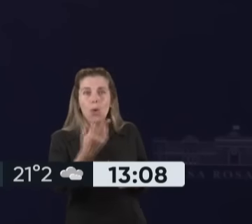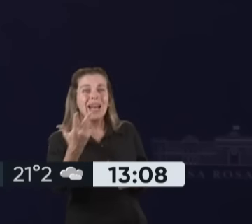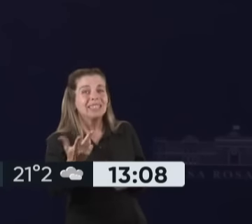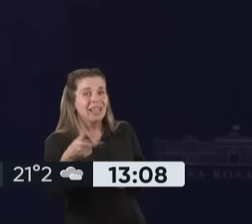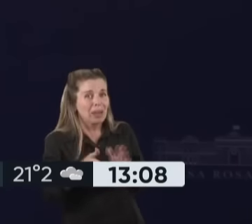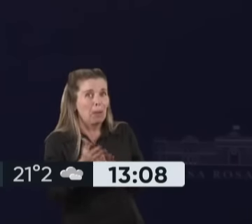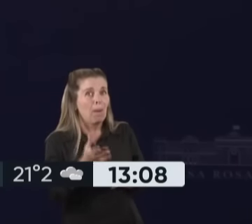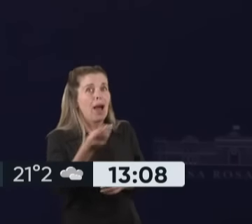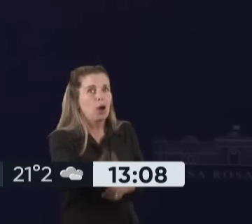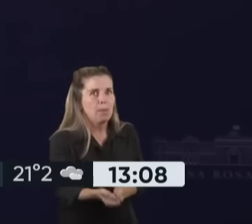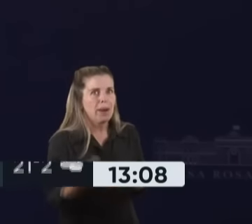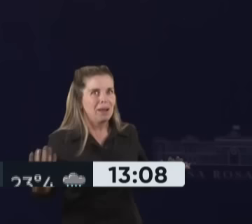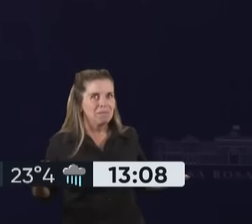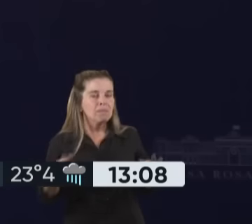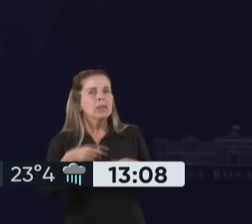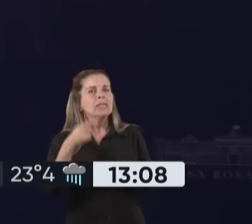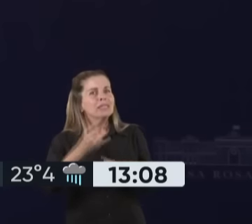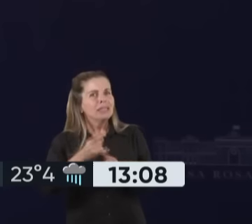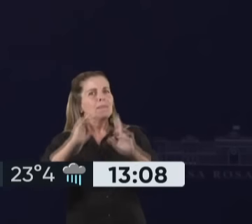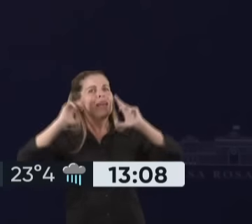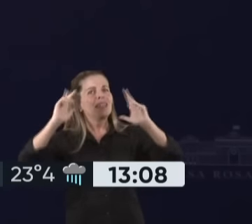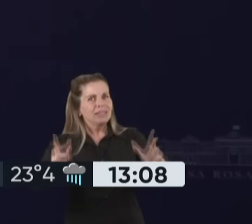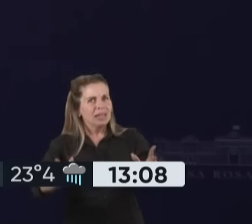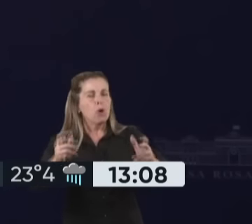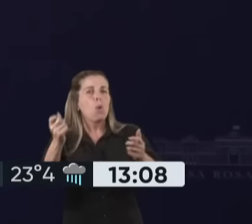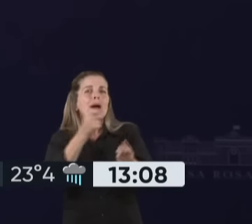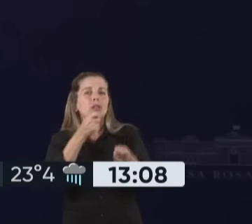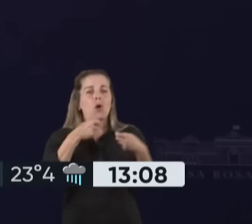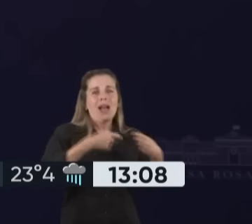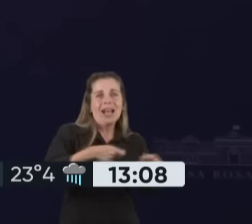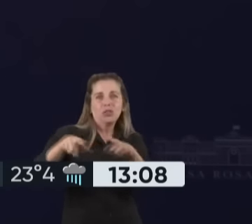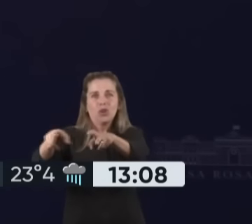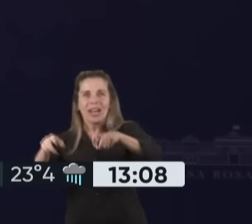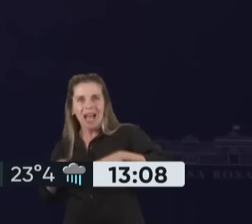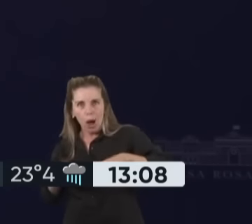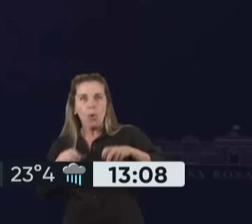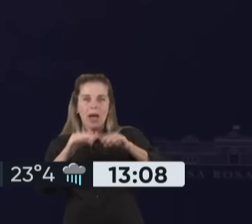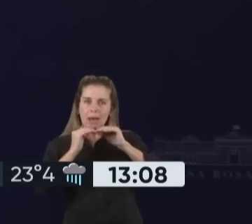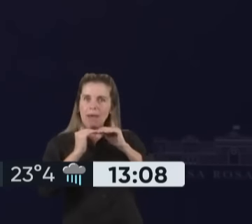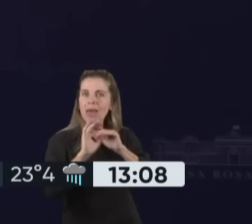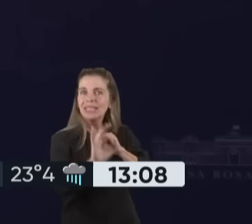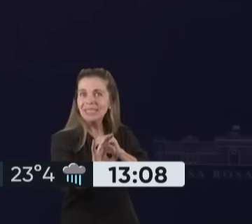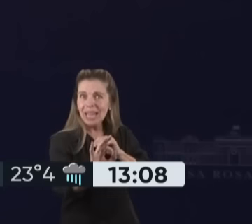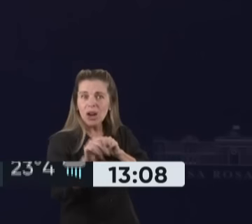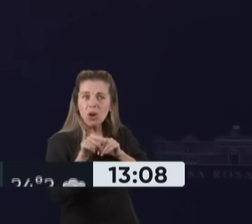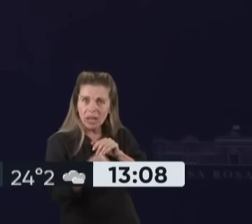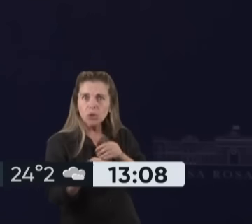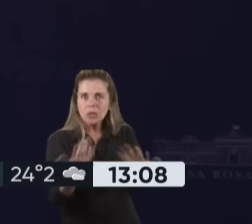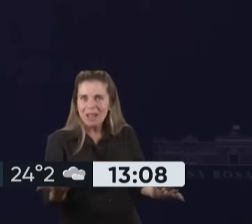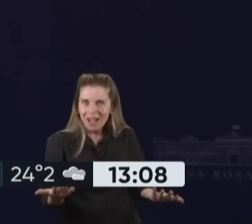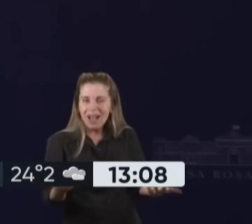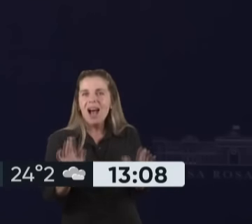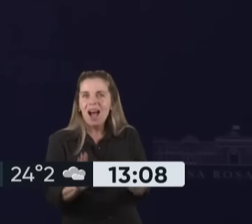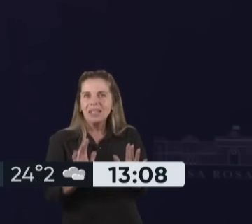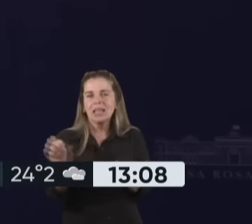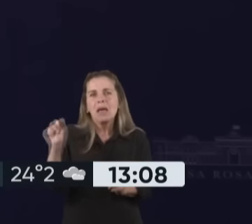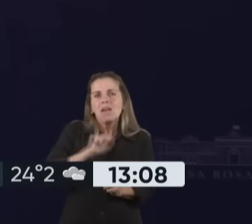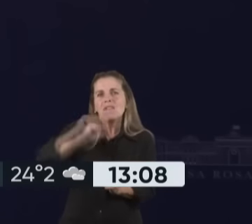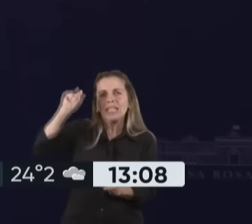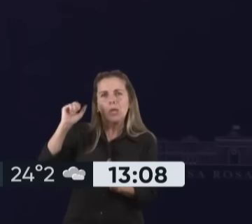que el déficit fiscal es la piedra angular de nuestro plan de gobierno, nos referimos a esto: a menos inflación, a